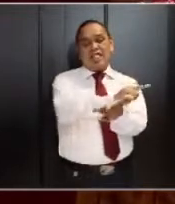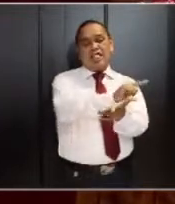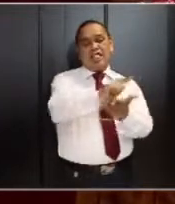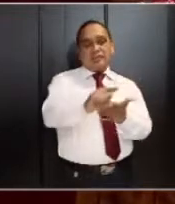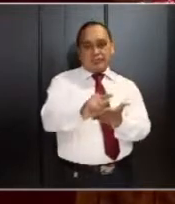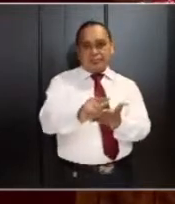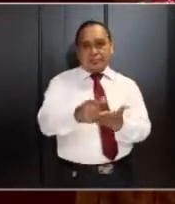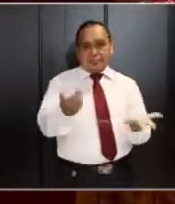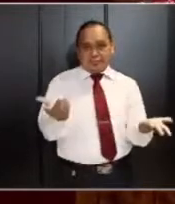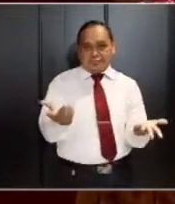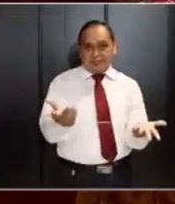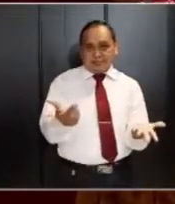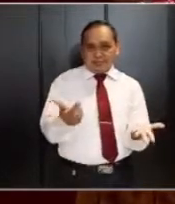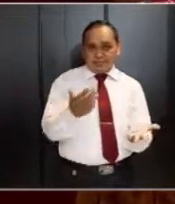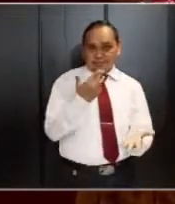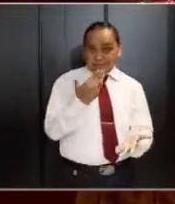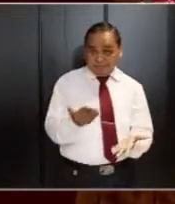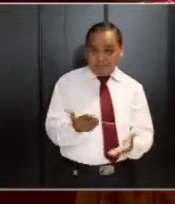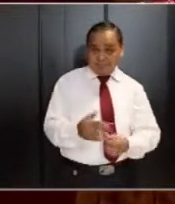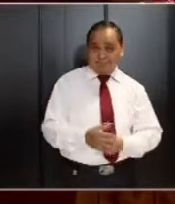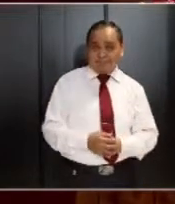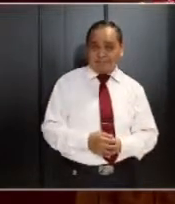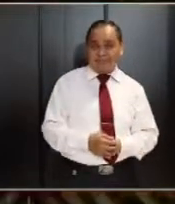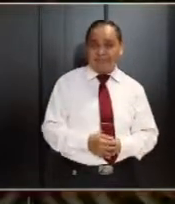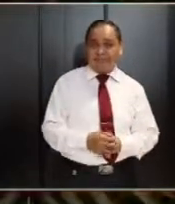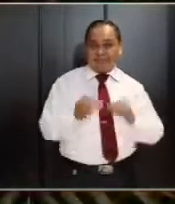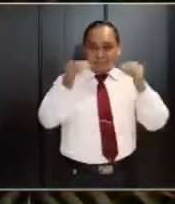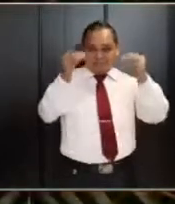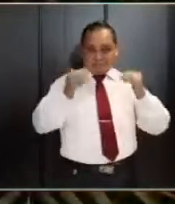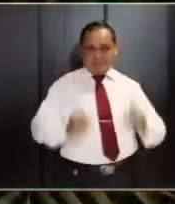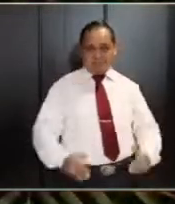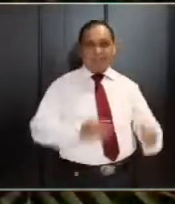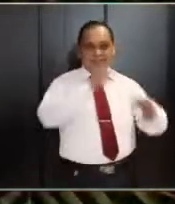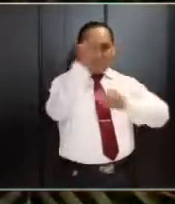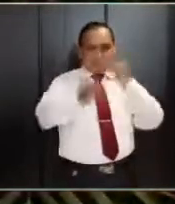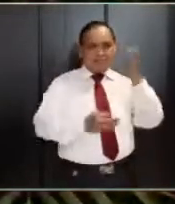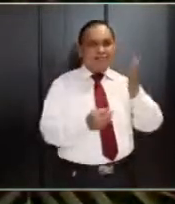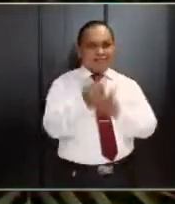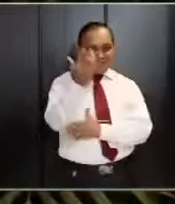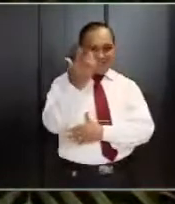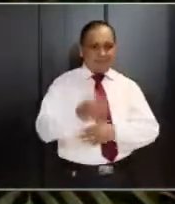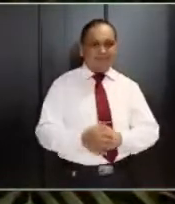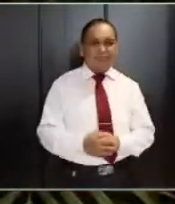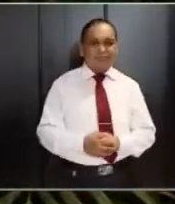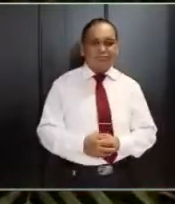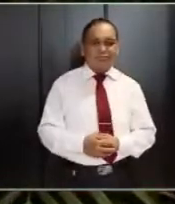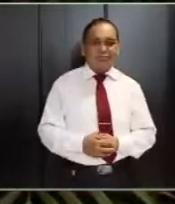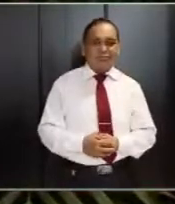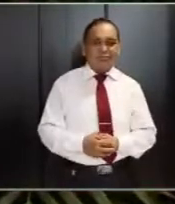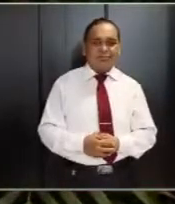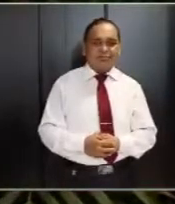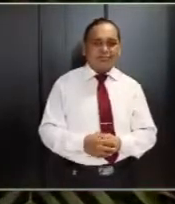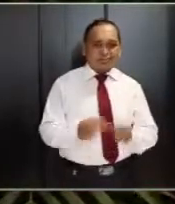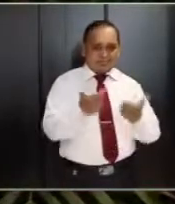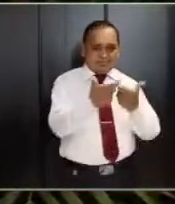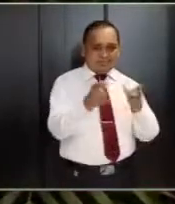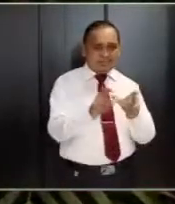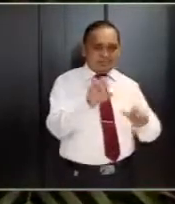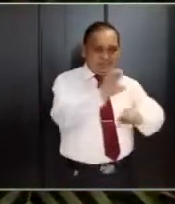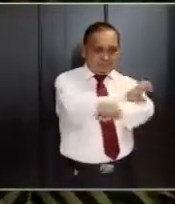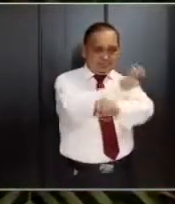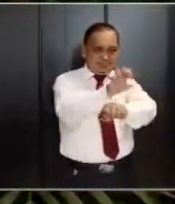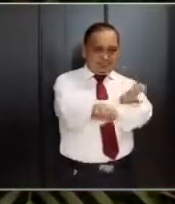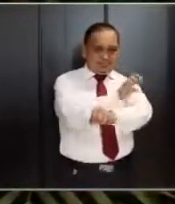van a pasar otro cinito ahí, dicen. Esa es otra noticia que traemos, gobernadora. La Agencia de Energía va a